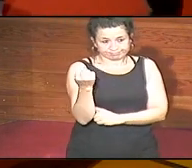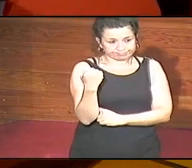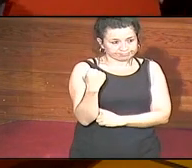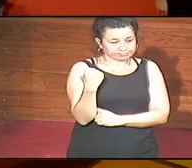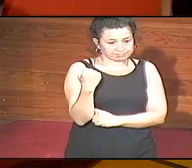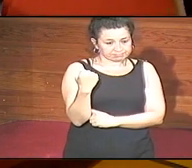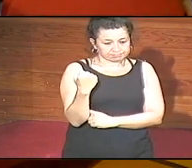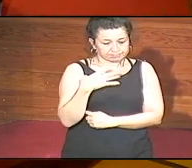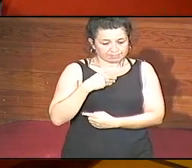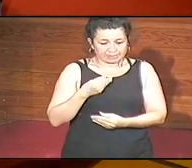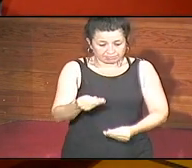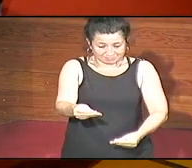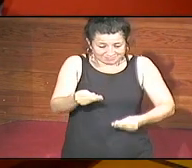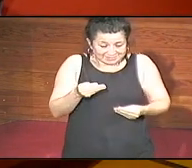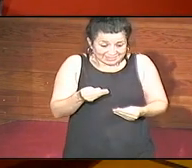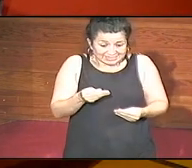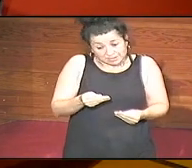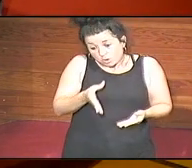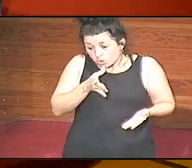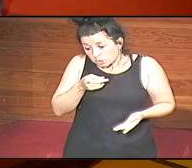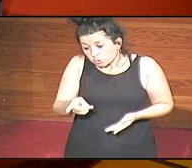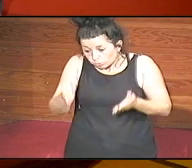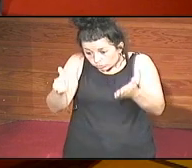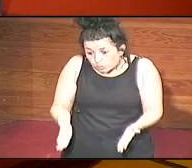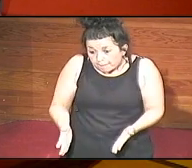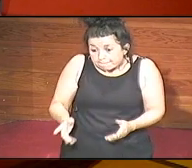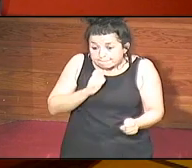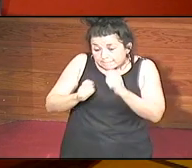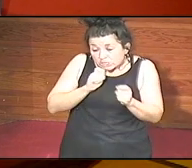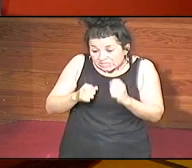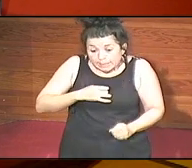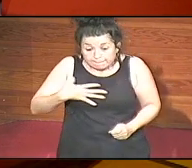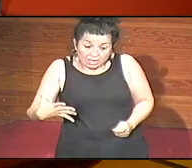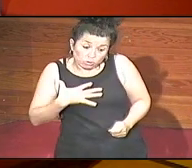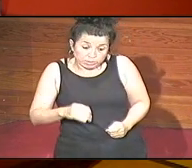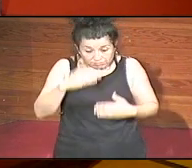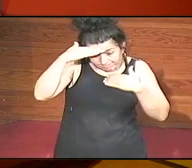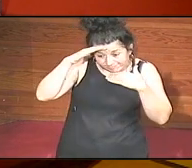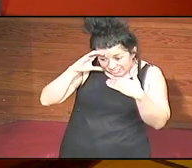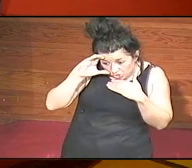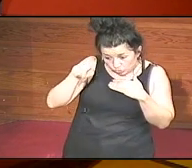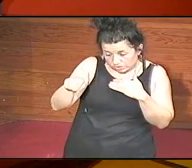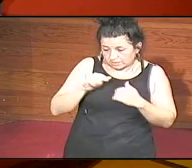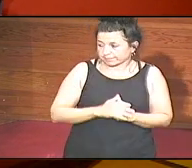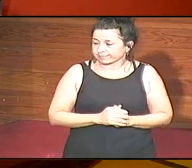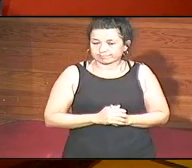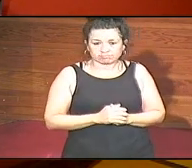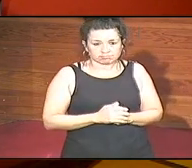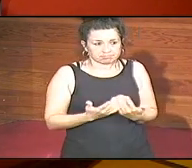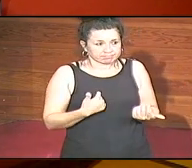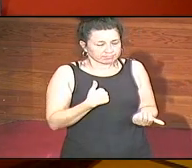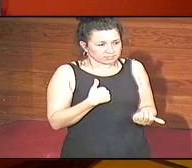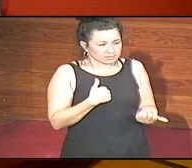la hoja me si como tú eres periodista y eres blanco a lo mejor te hacen caso yo creo que es el